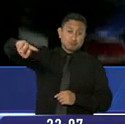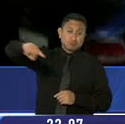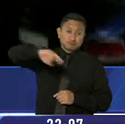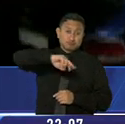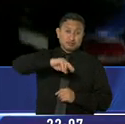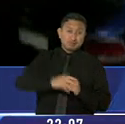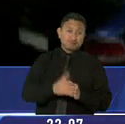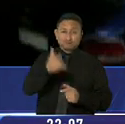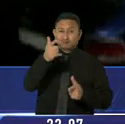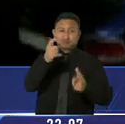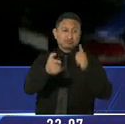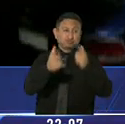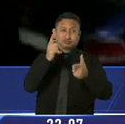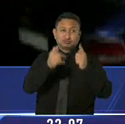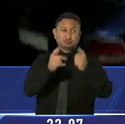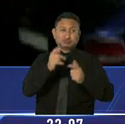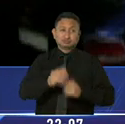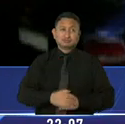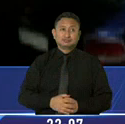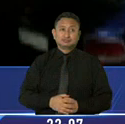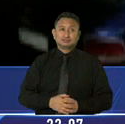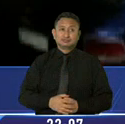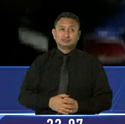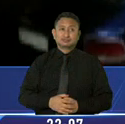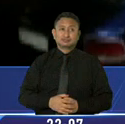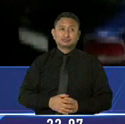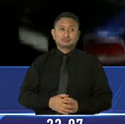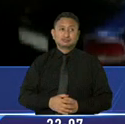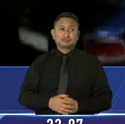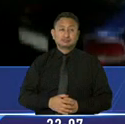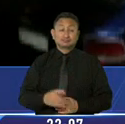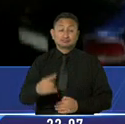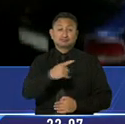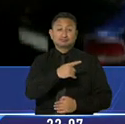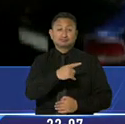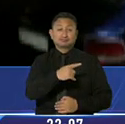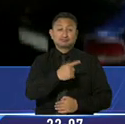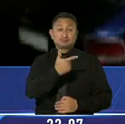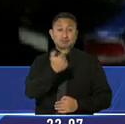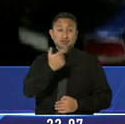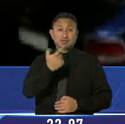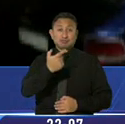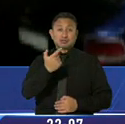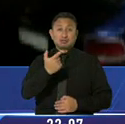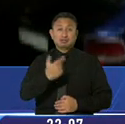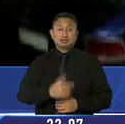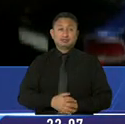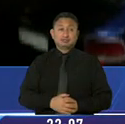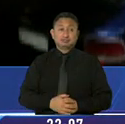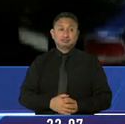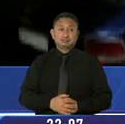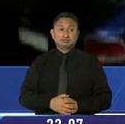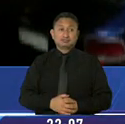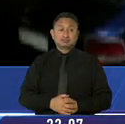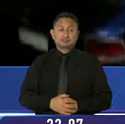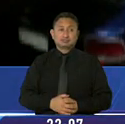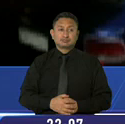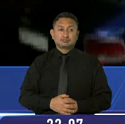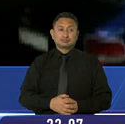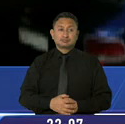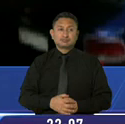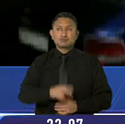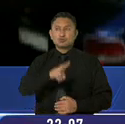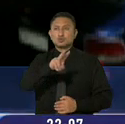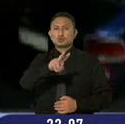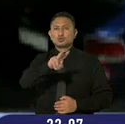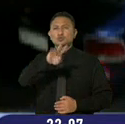Allí fue cuando procedieron a disparar en reiteradas ocasiones. La las 9:25 de la madrugada eran. Plop, plop,